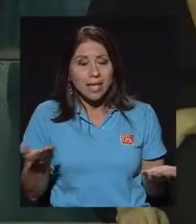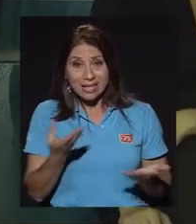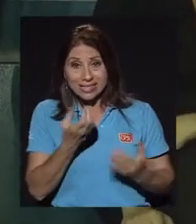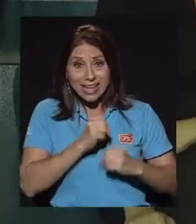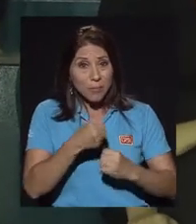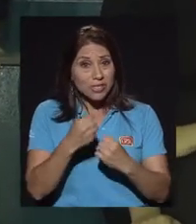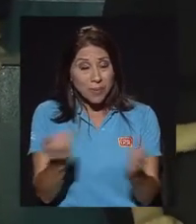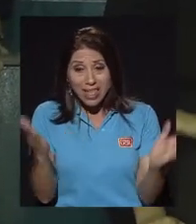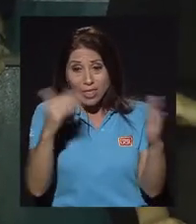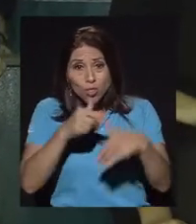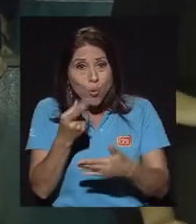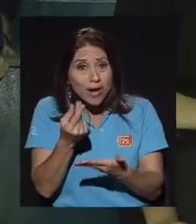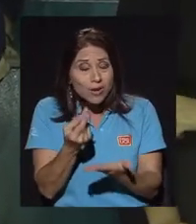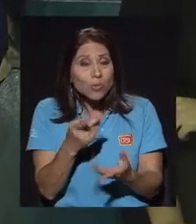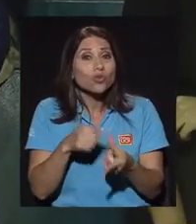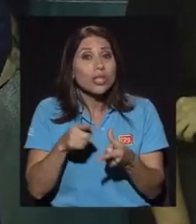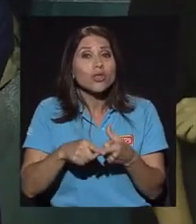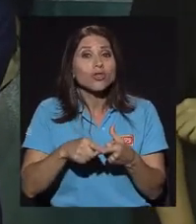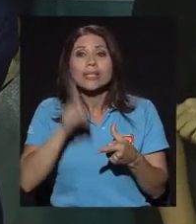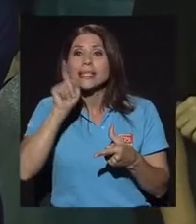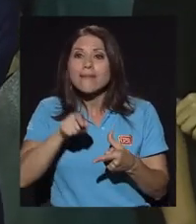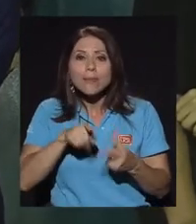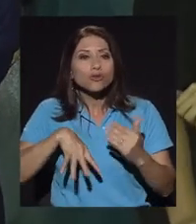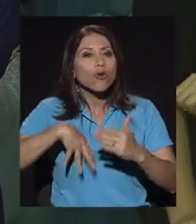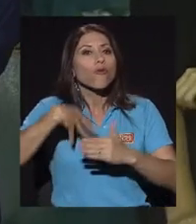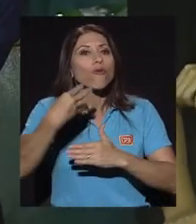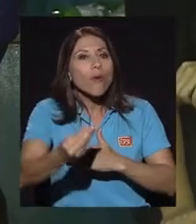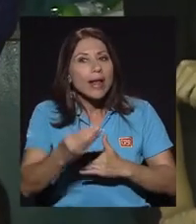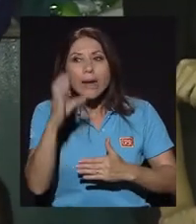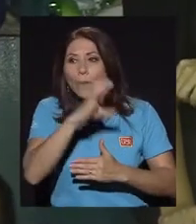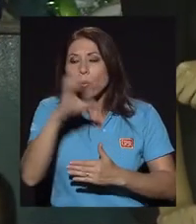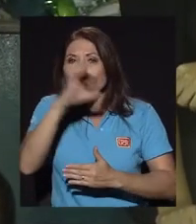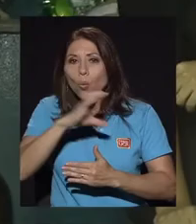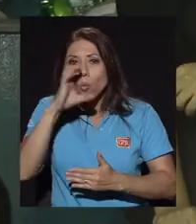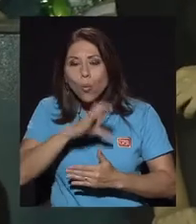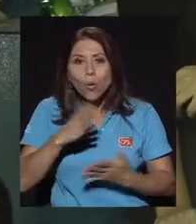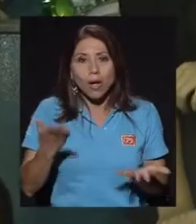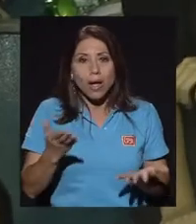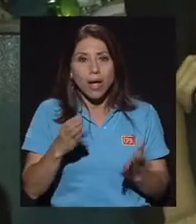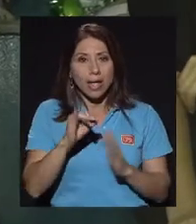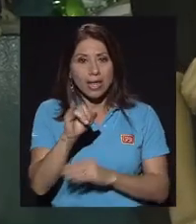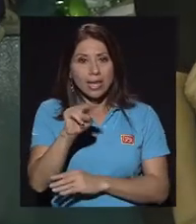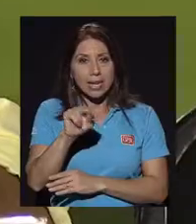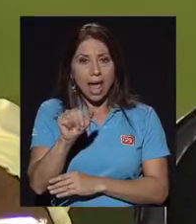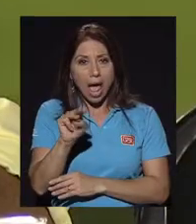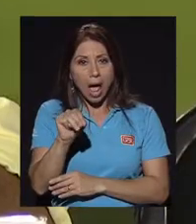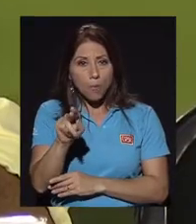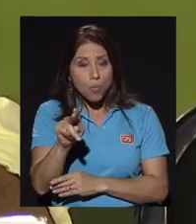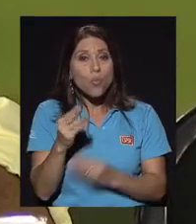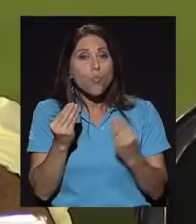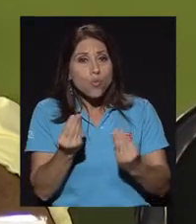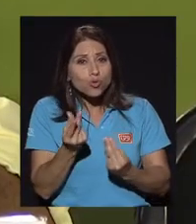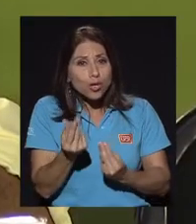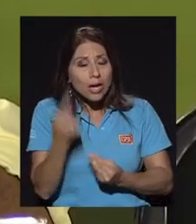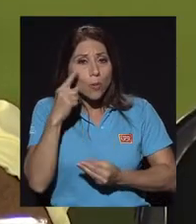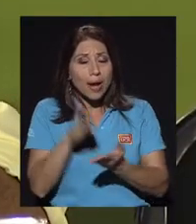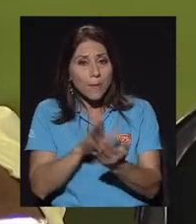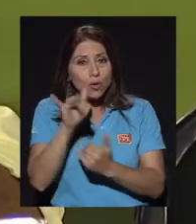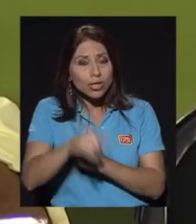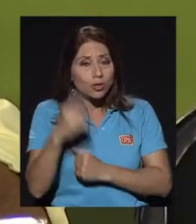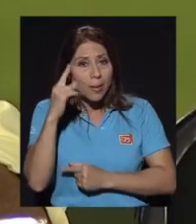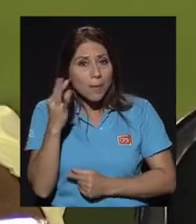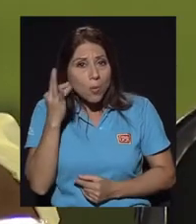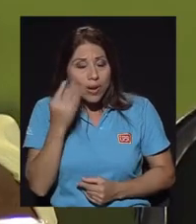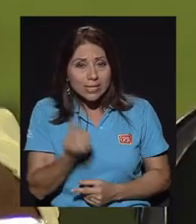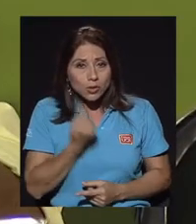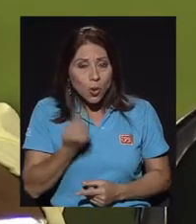tiene recursos, fuera de la municipalidad hay otros recursos que están desperdiciando. En el INAMU hay mucho dinero para proyectos, para